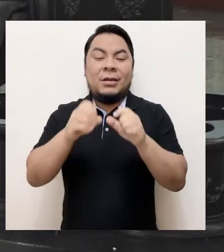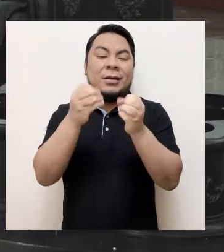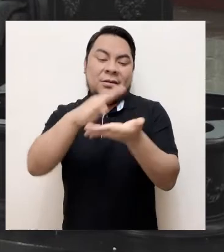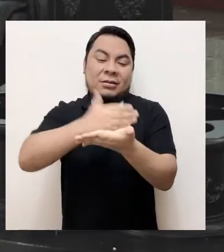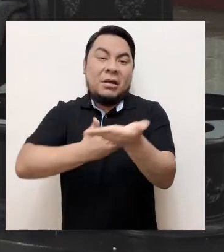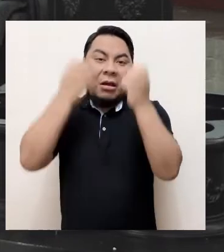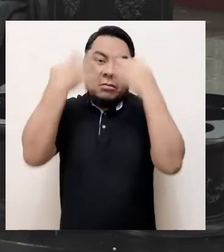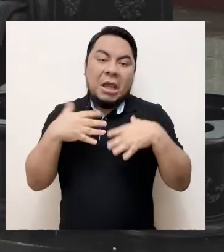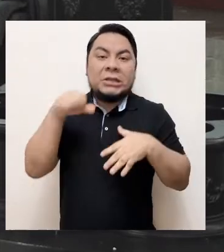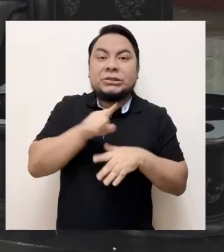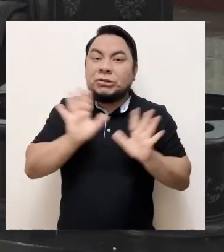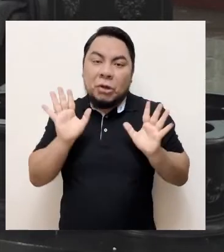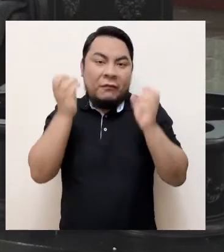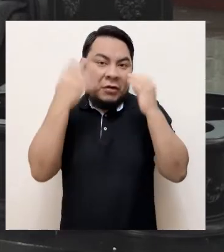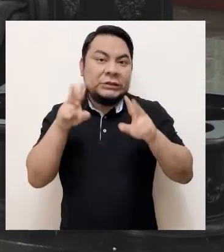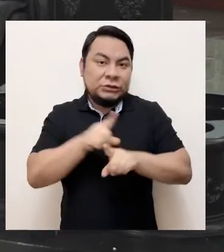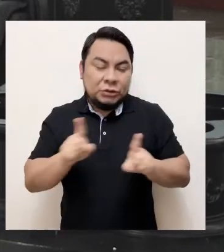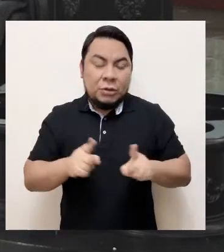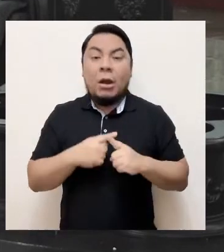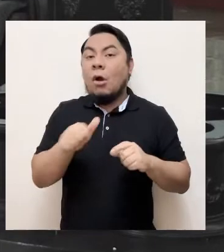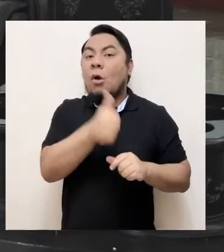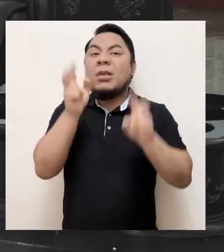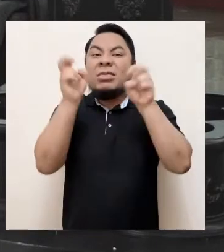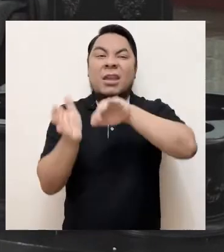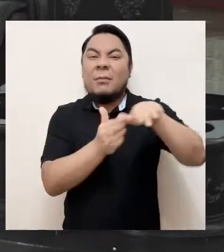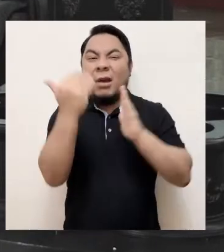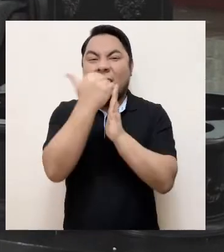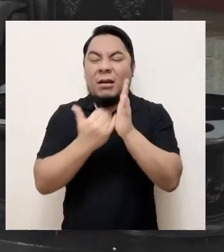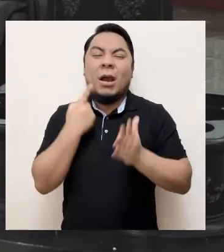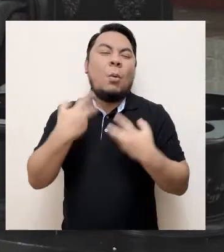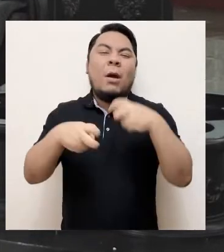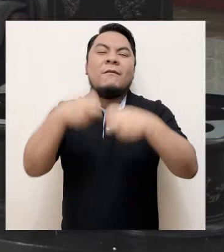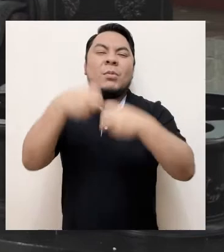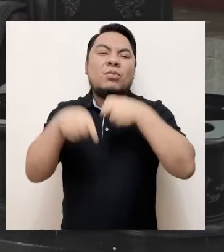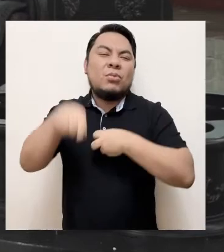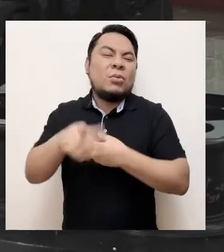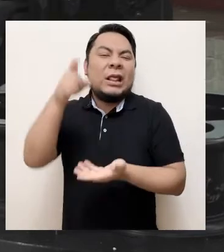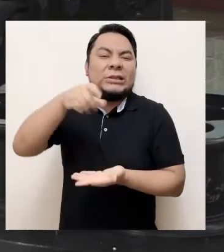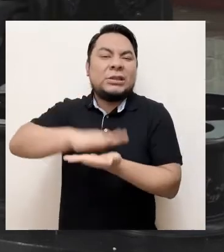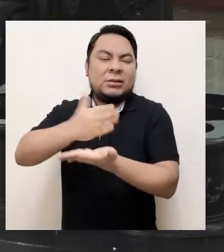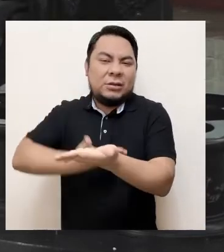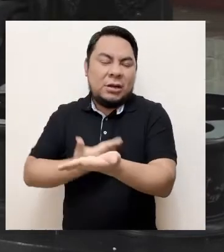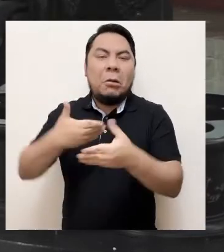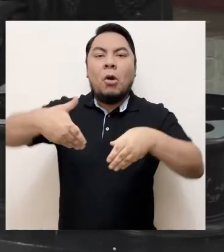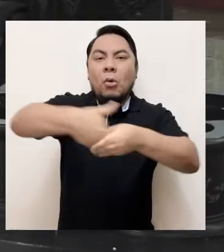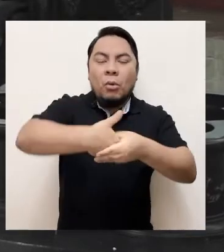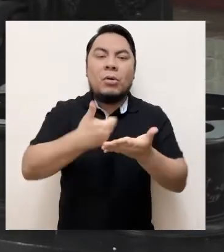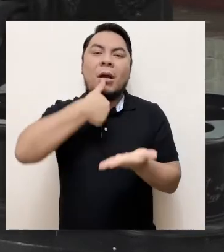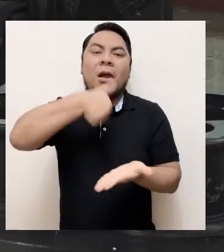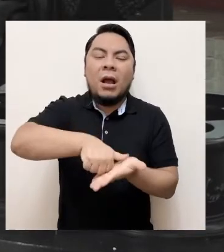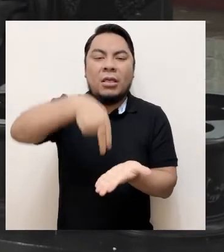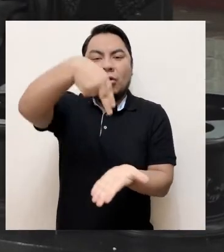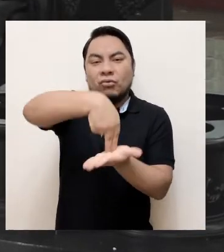de matrimonio si fuera el caso. En temas civiles, todos los que tengan relación con el conflicto, como por ejemplo,